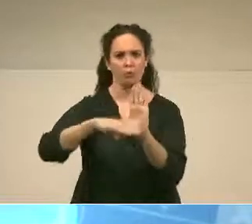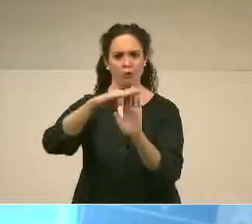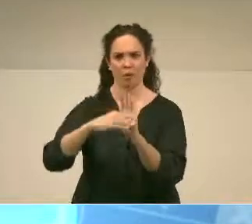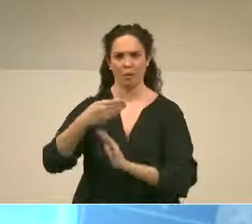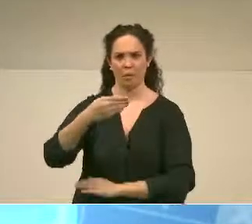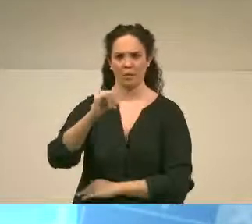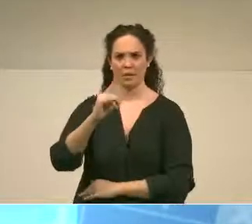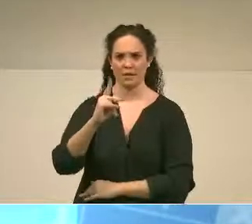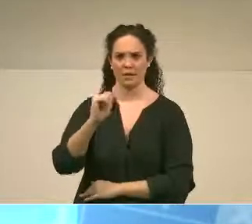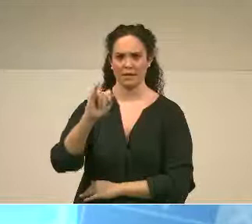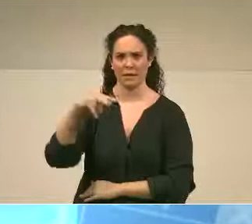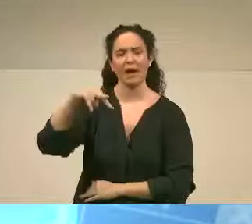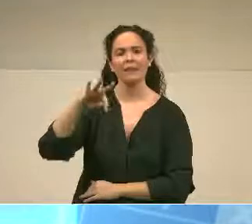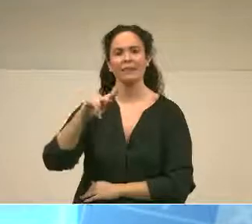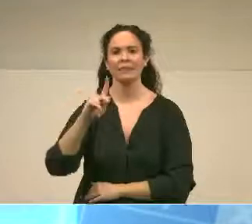Bikaintek